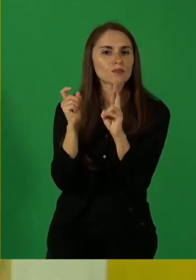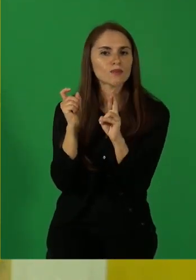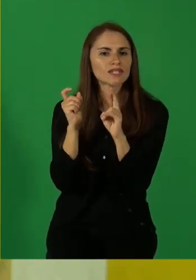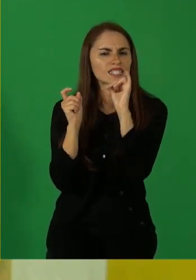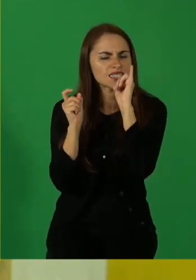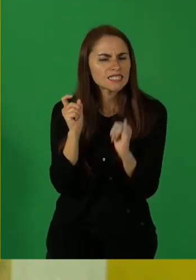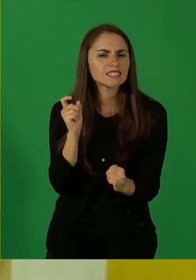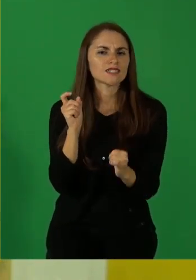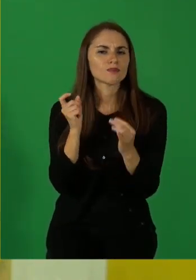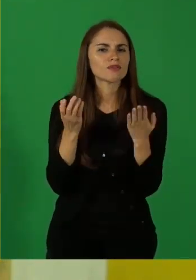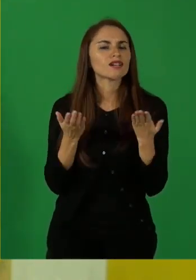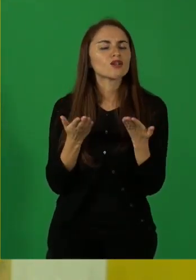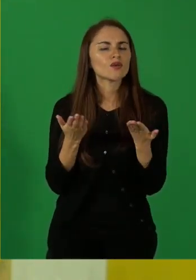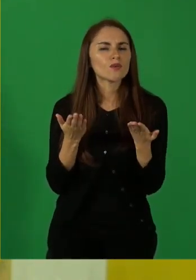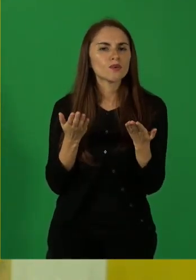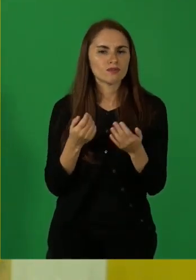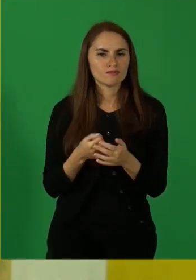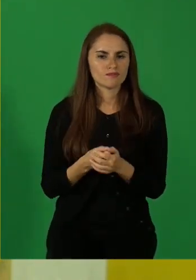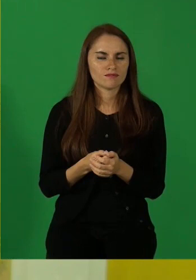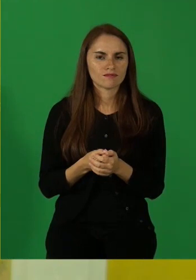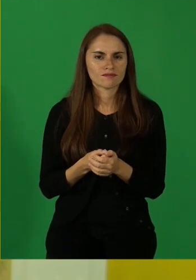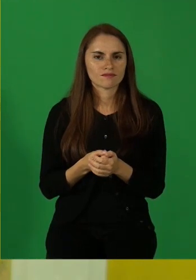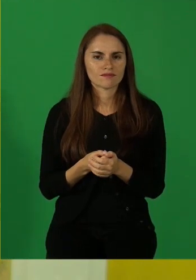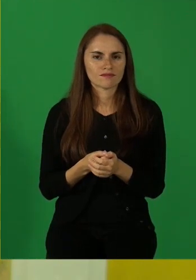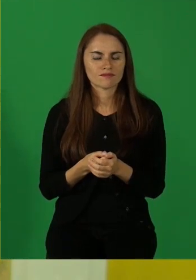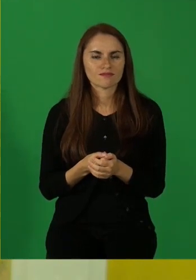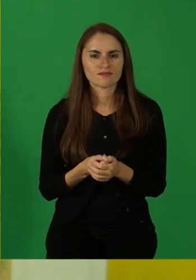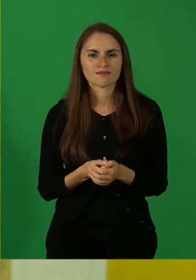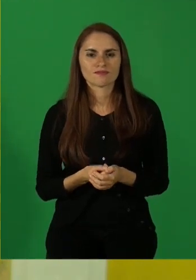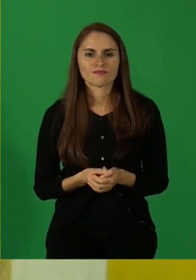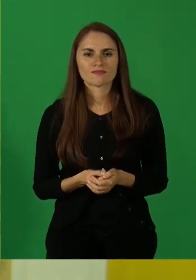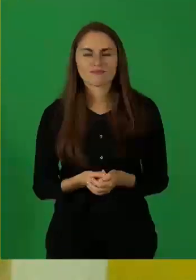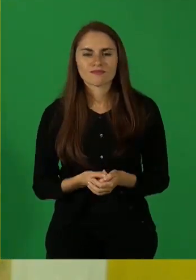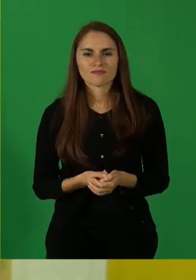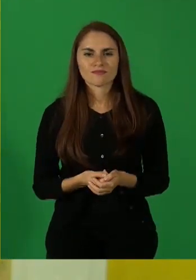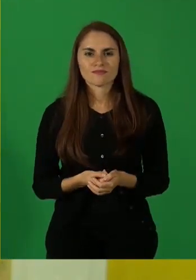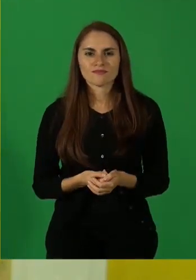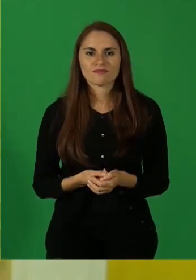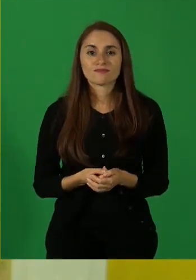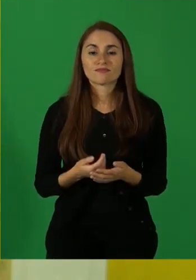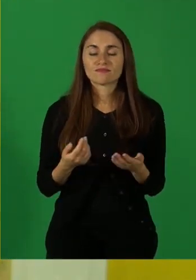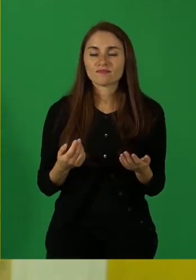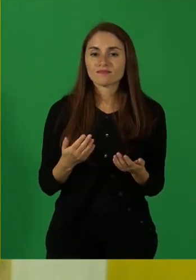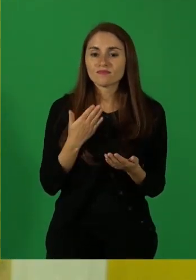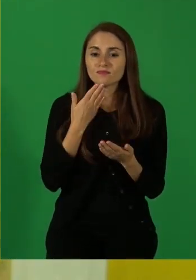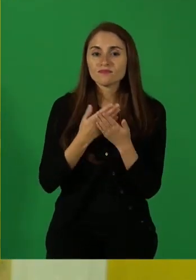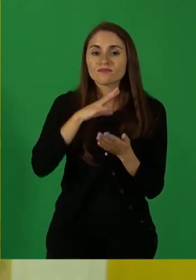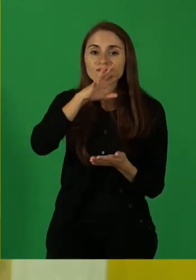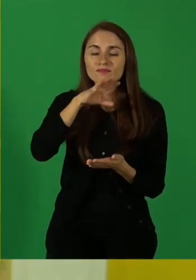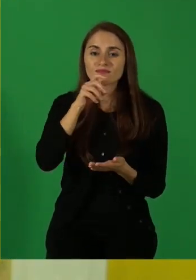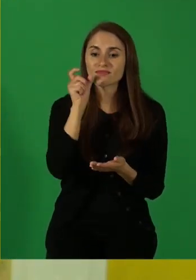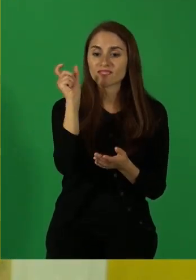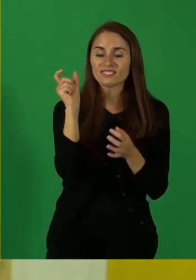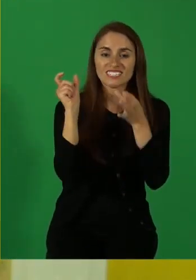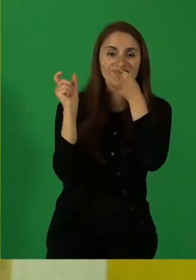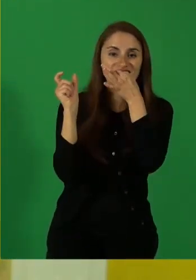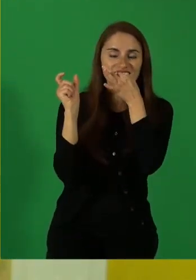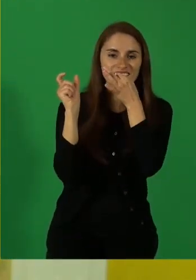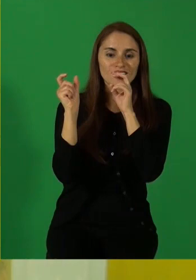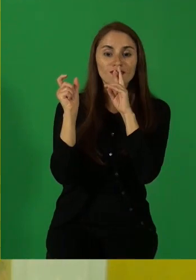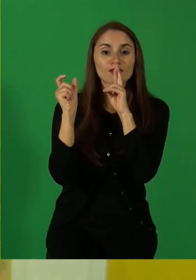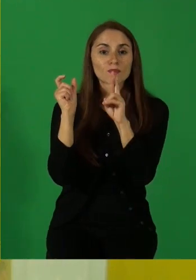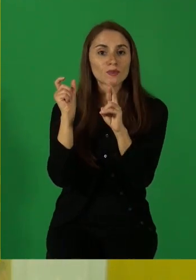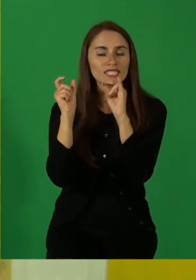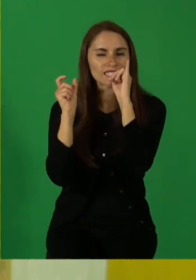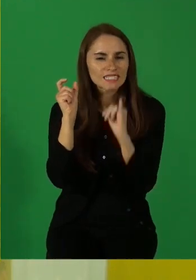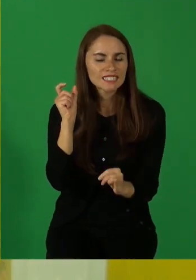siempre fue el resultado cada vez que usaste las fichas verdes para representar, ¿no es cierto?, las divisiones de números enteros?